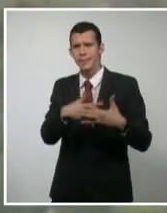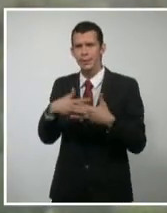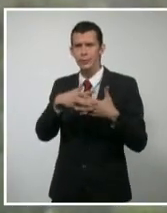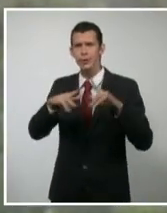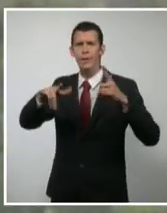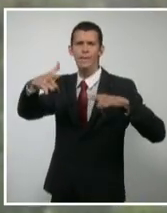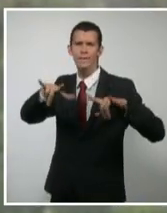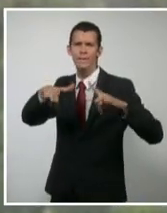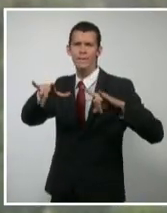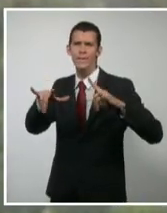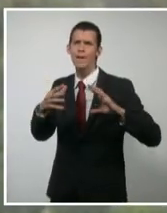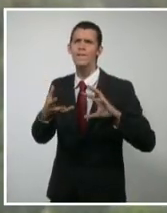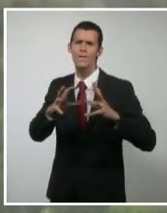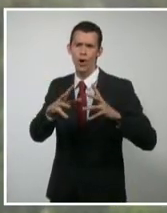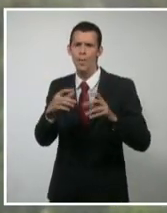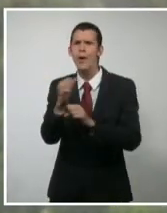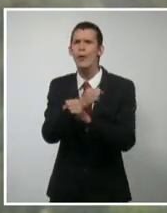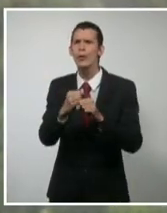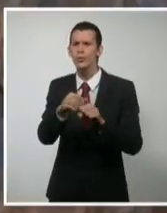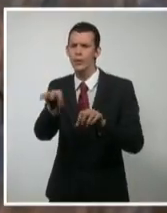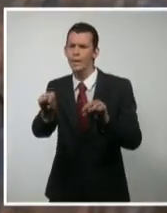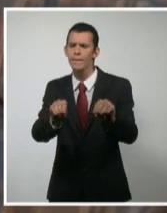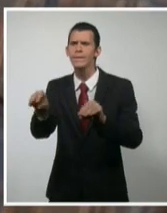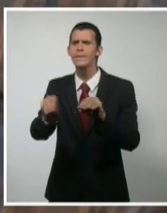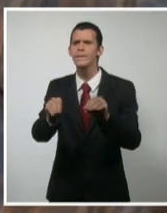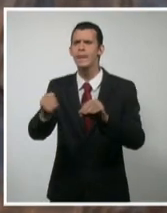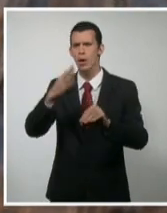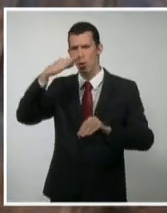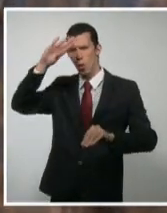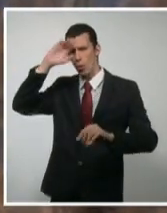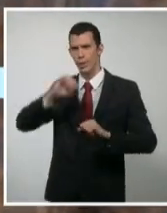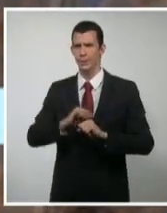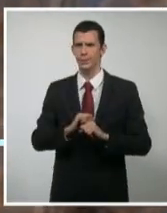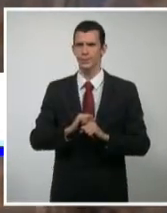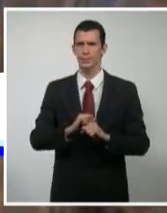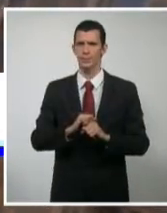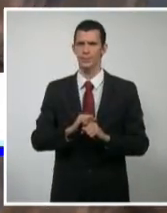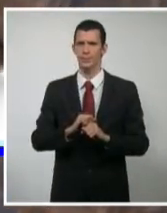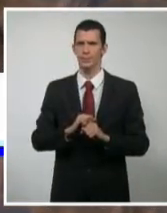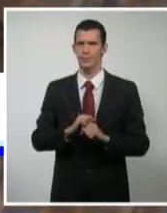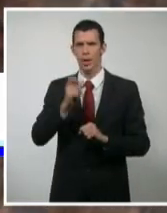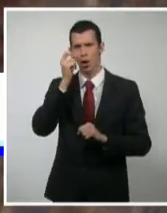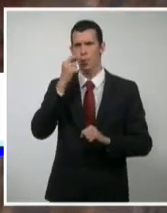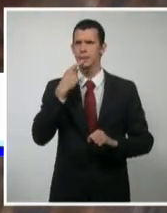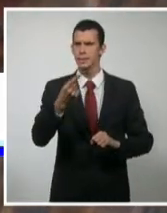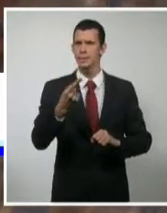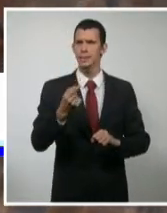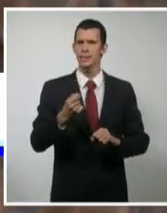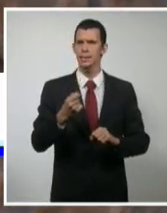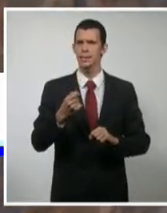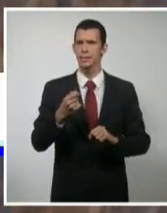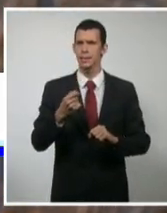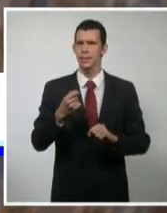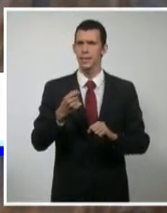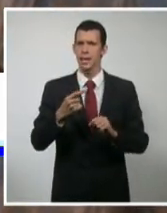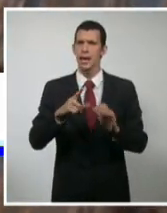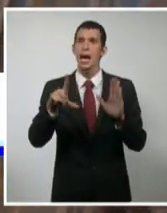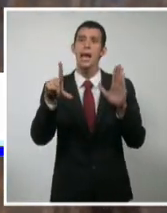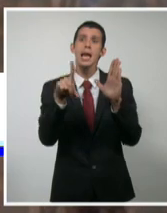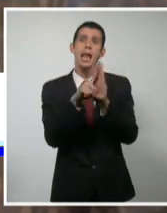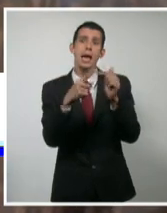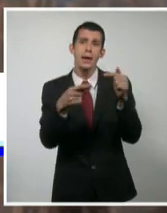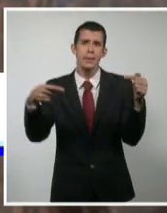gobierno cubano sujeto a presiones políticas. ¿O había enmienda Platt o no había independencia o no